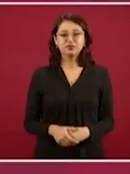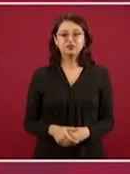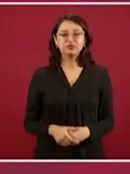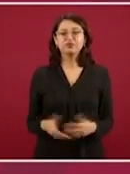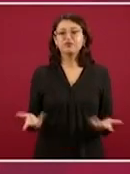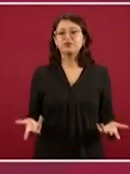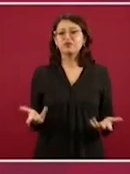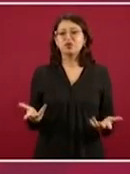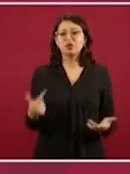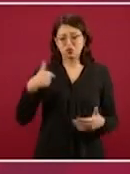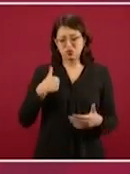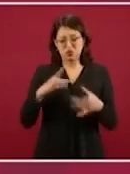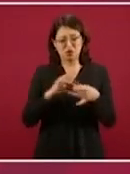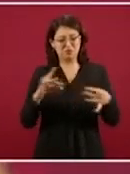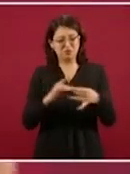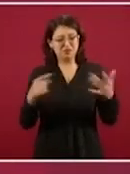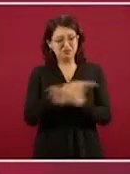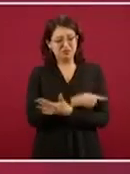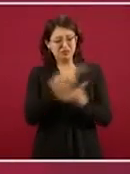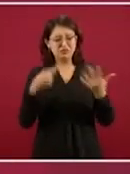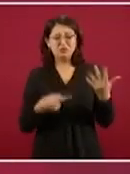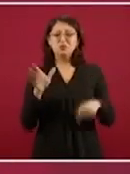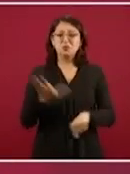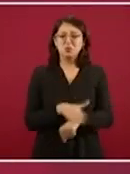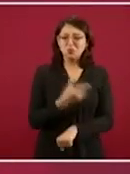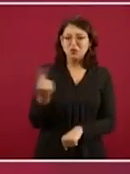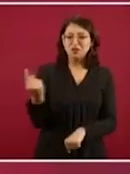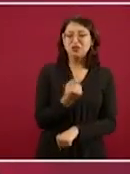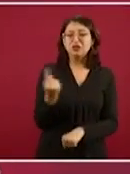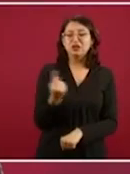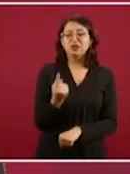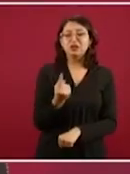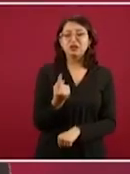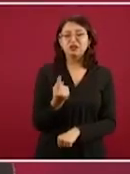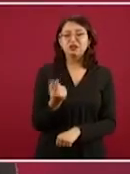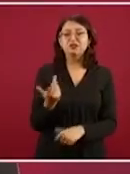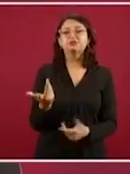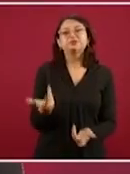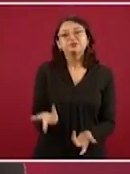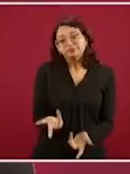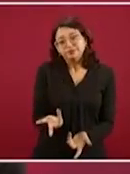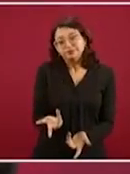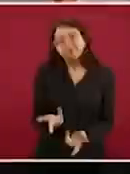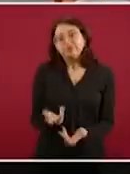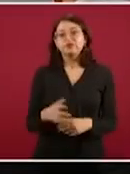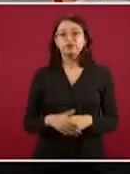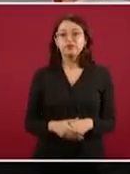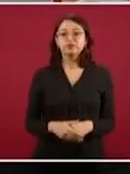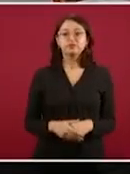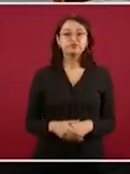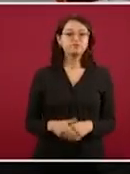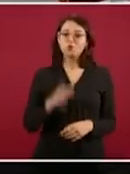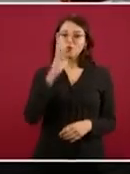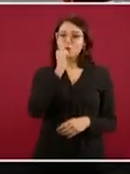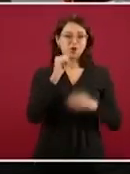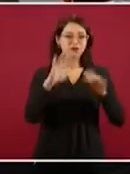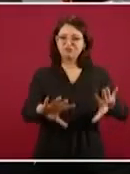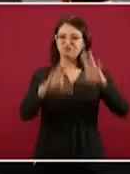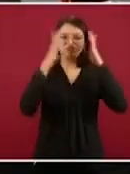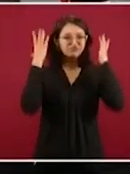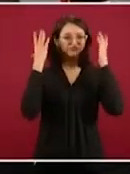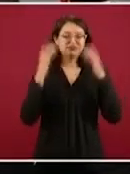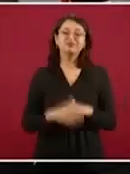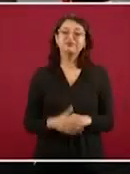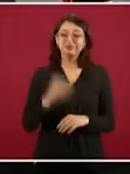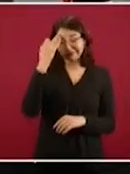doy todo este antecedente? Bueno, porque va a llevar tiempo. Pero